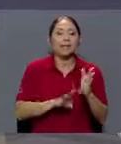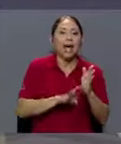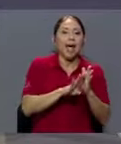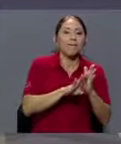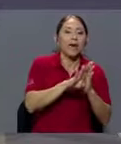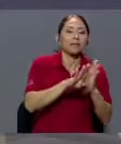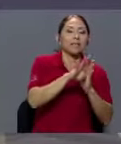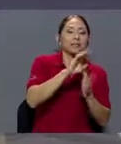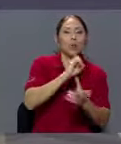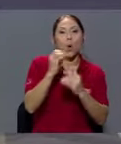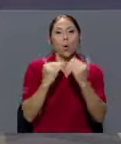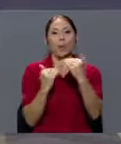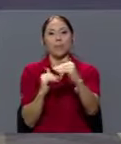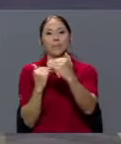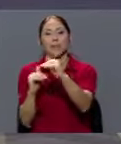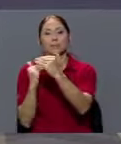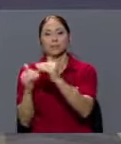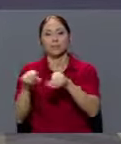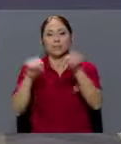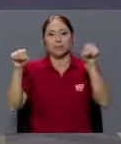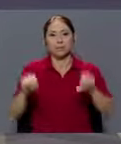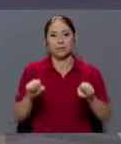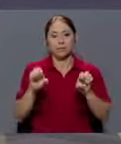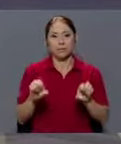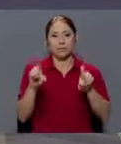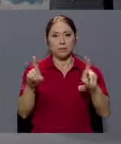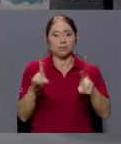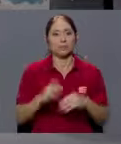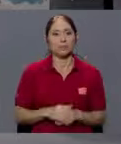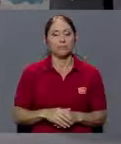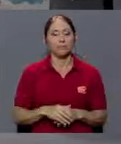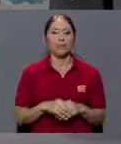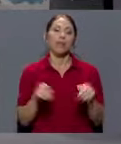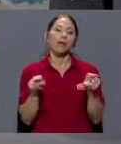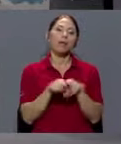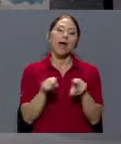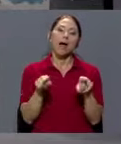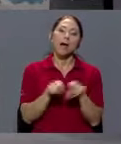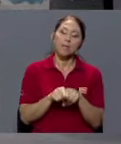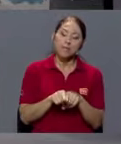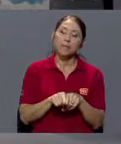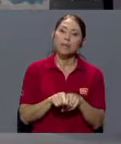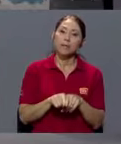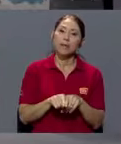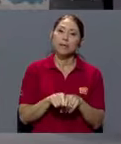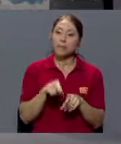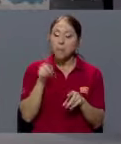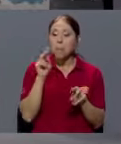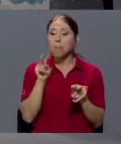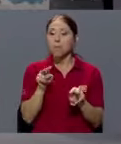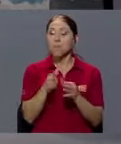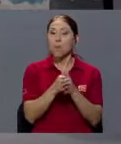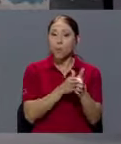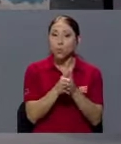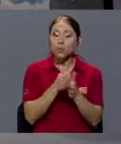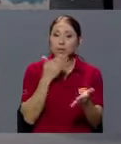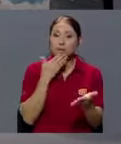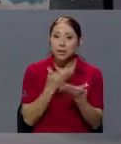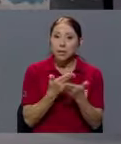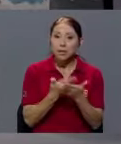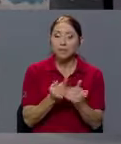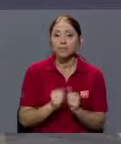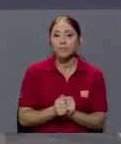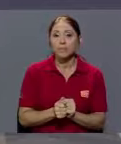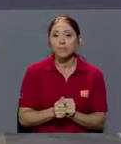los avances o limitaciones del sistema educativo. Y también lo considera útil y de